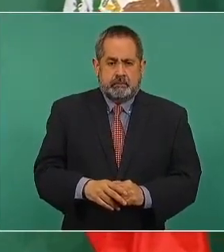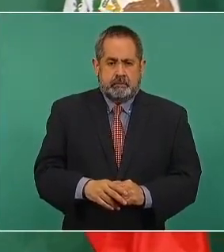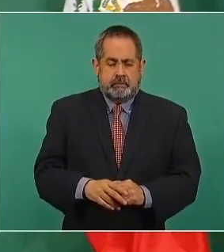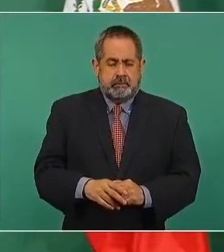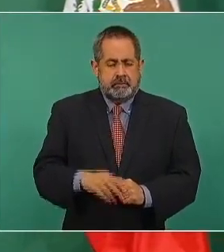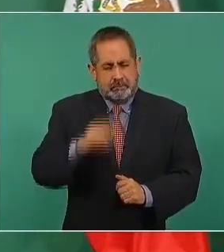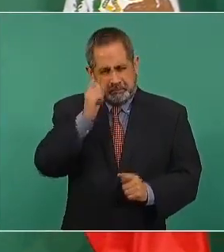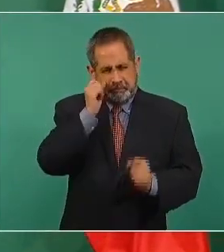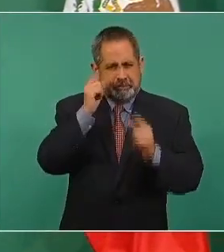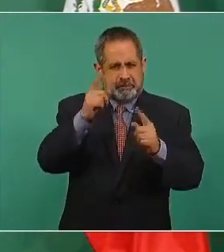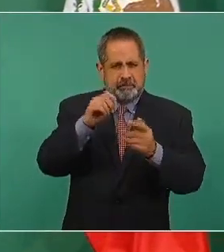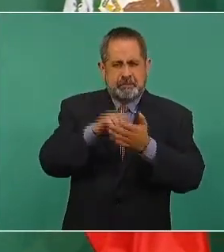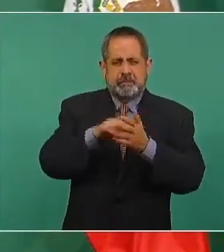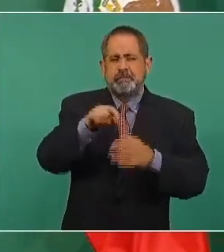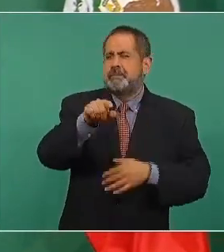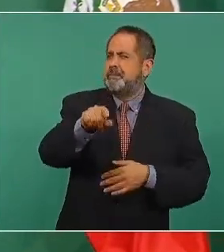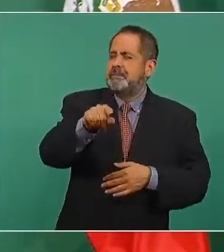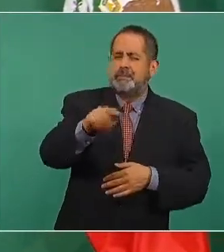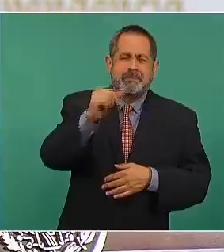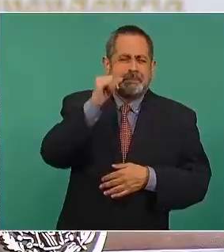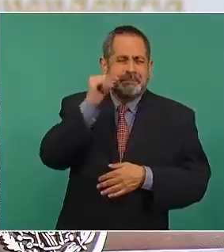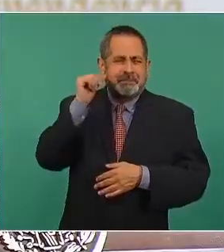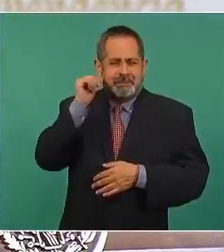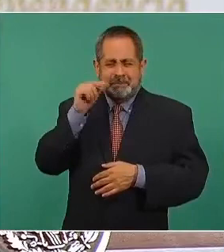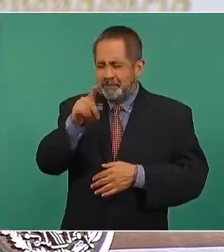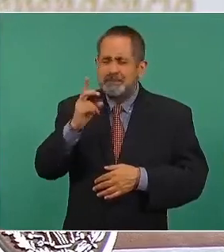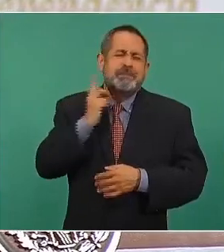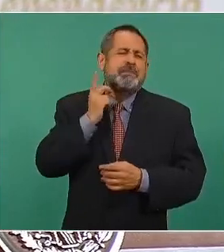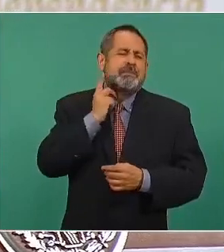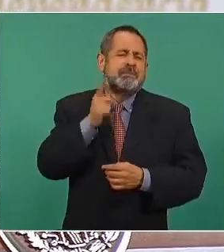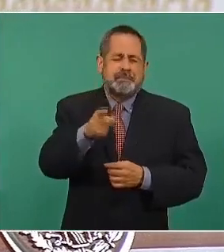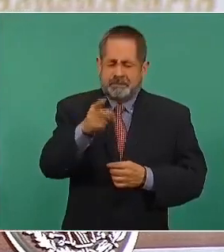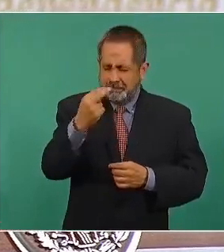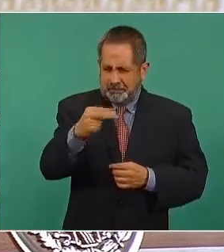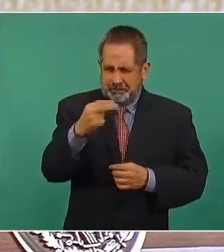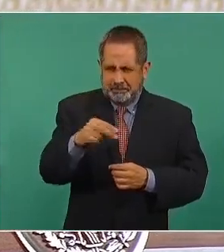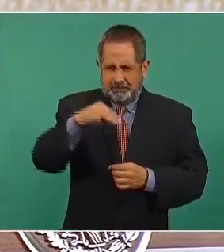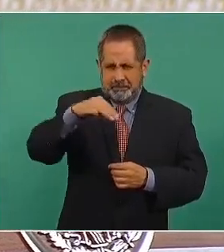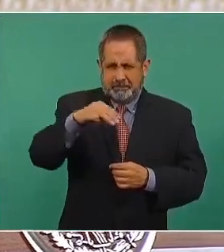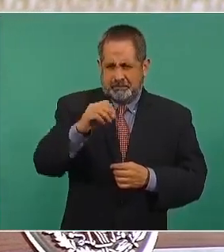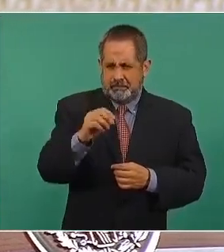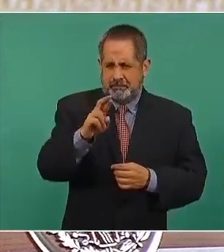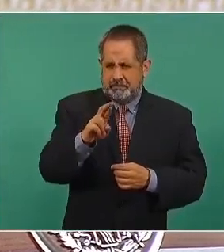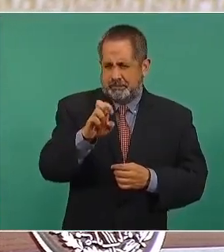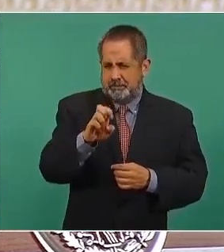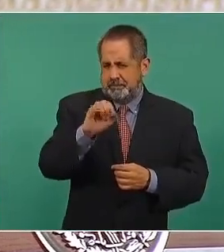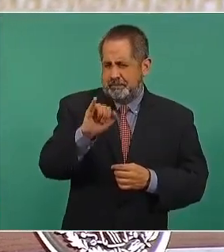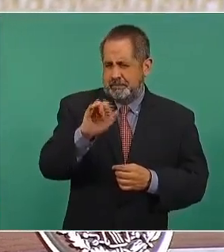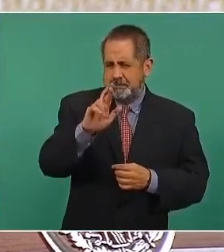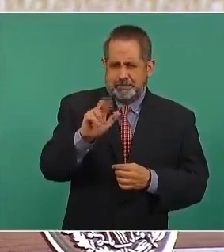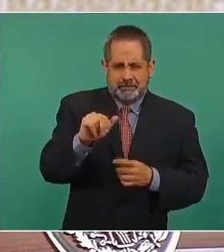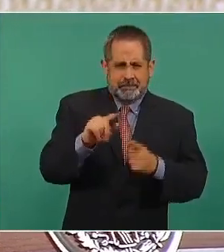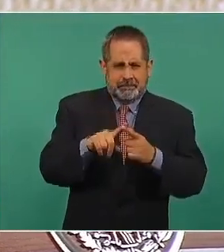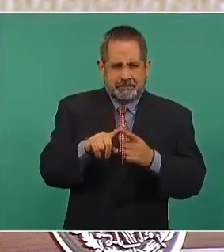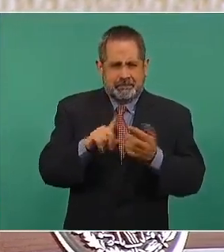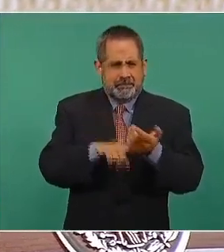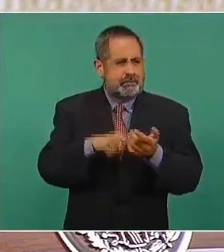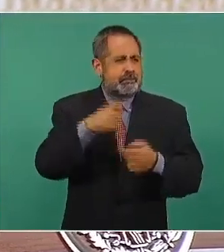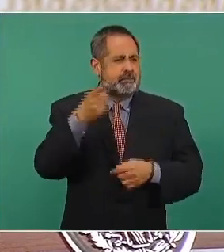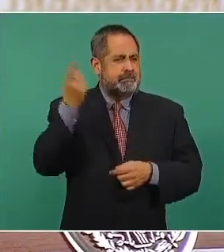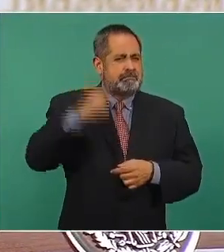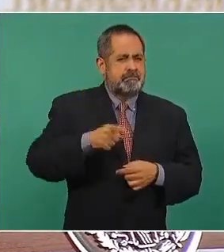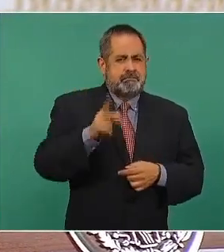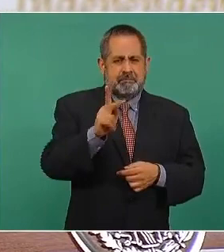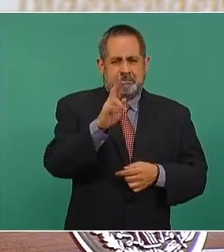Me llamó la atención que ayer un diputado, señor Moreira, que es el que El PRI manda en el